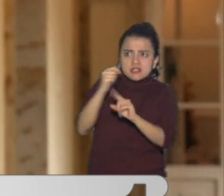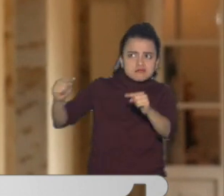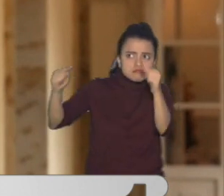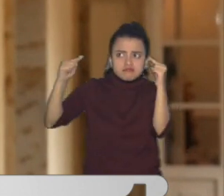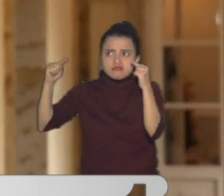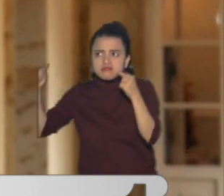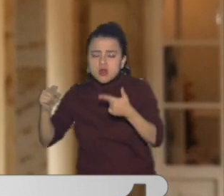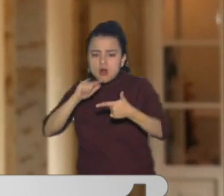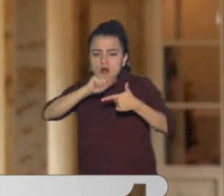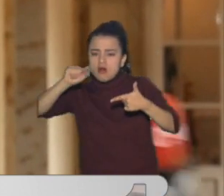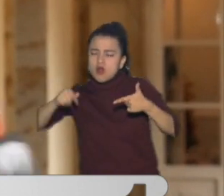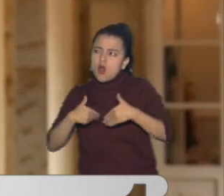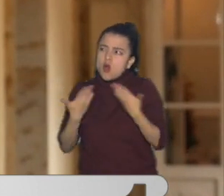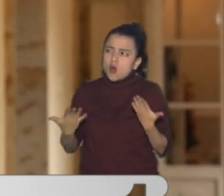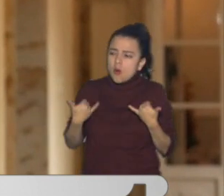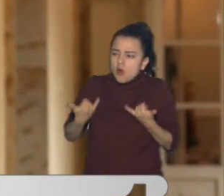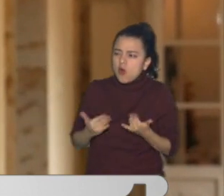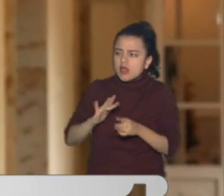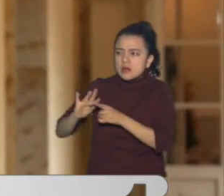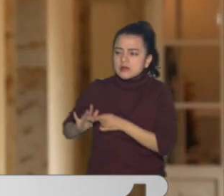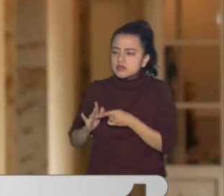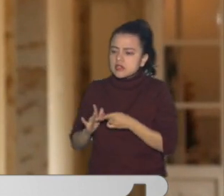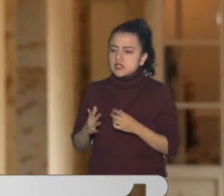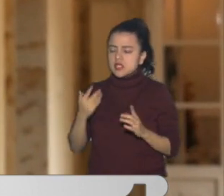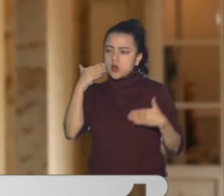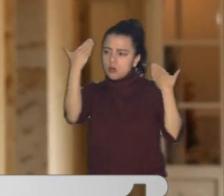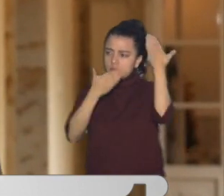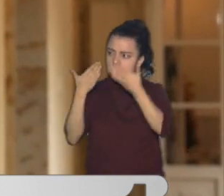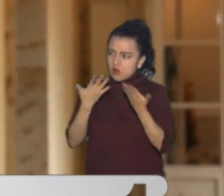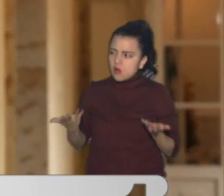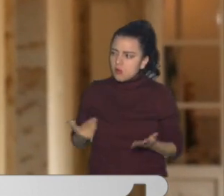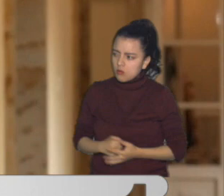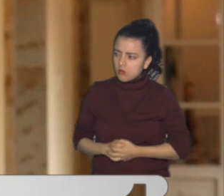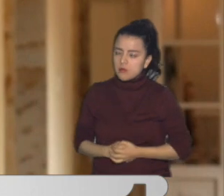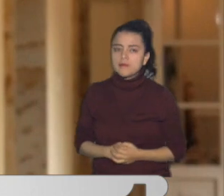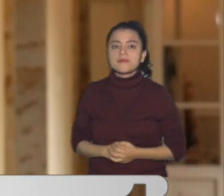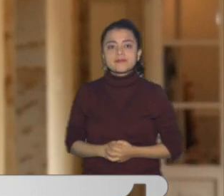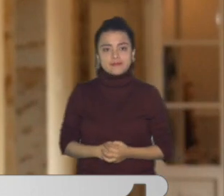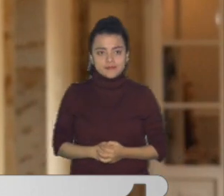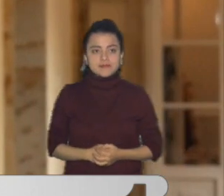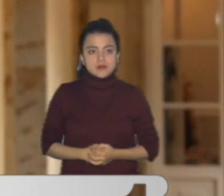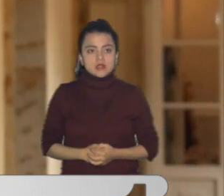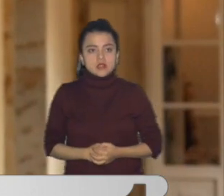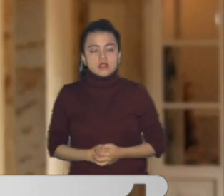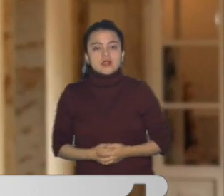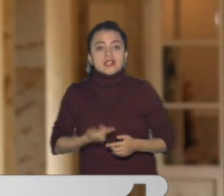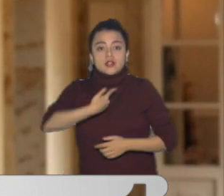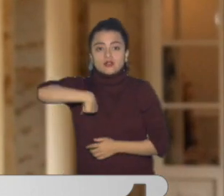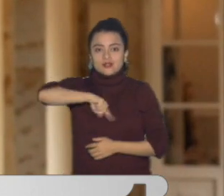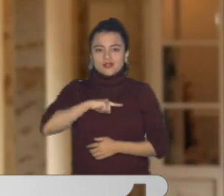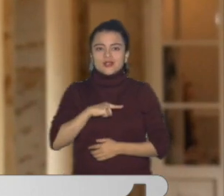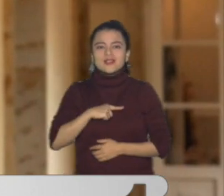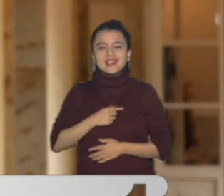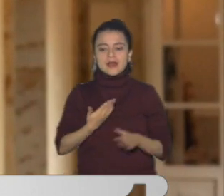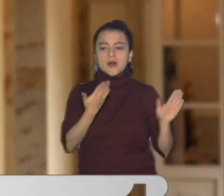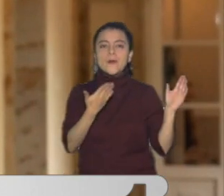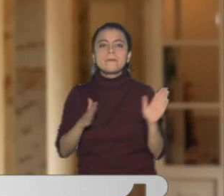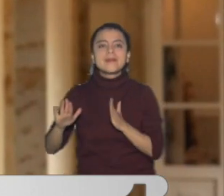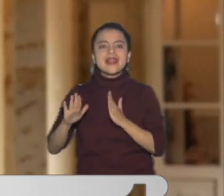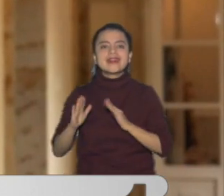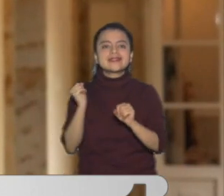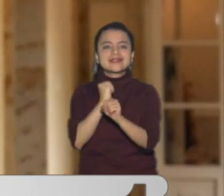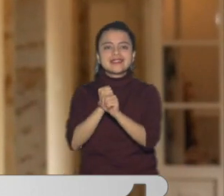para controlar también el tema de fronteras? Mire, nosotros estamos convencidos, y así ha sido desde el primer momento, que esto es una política de Estado. Lo